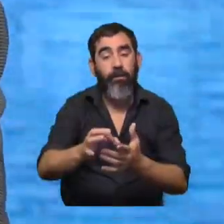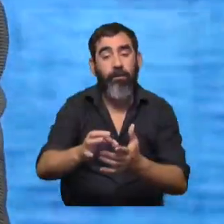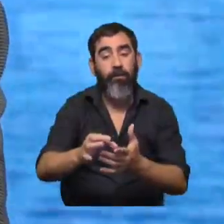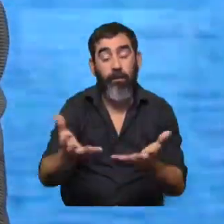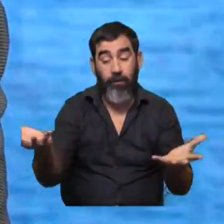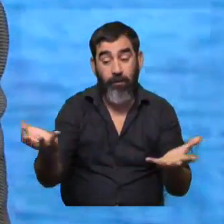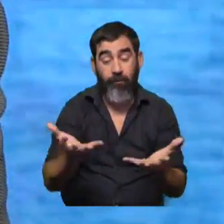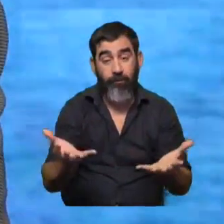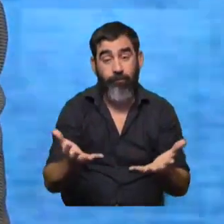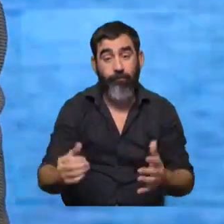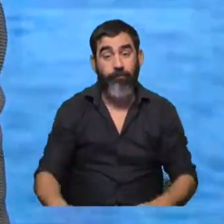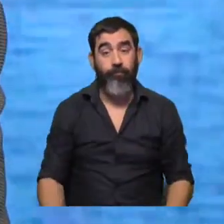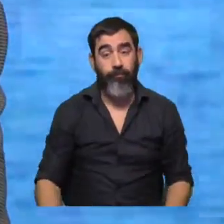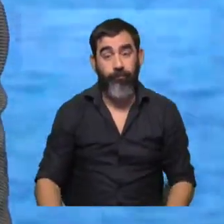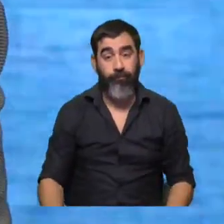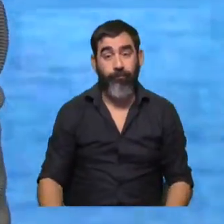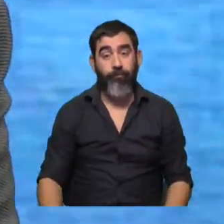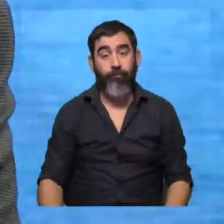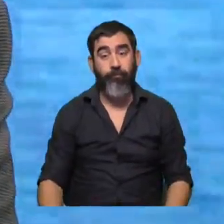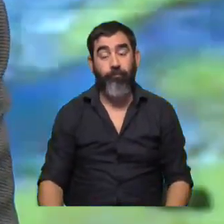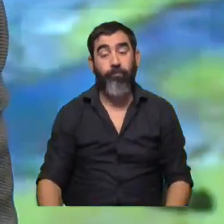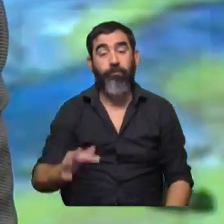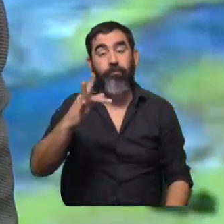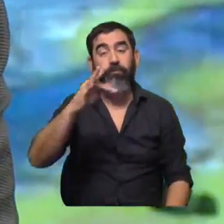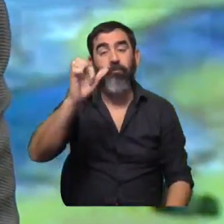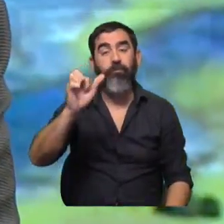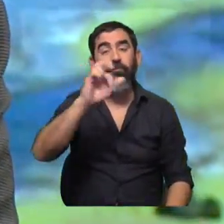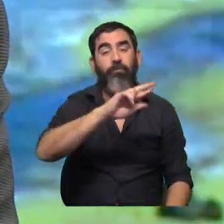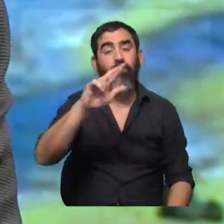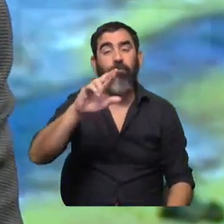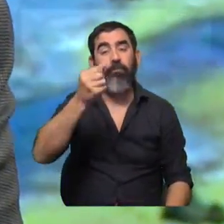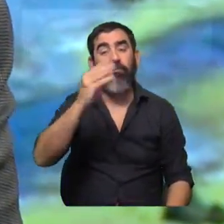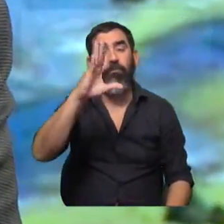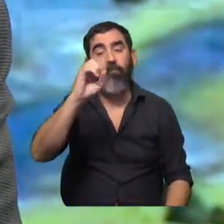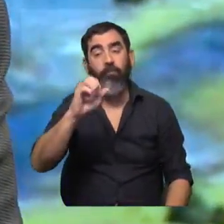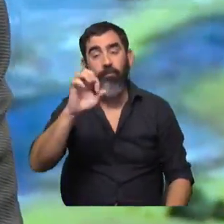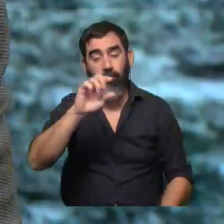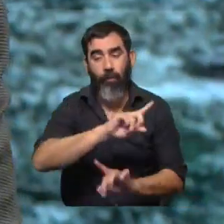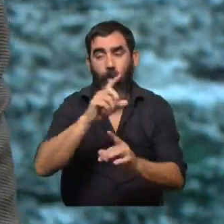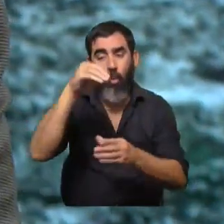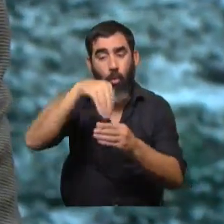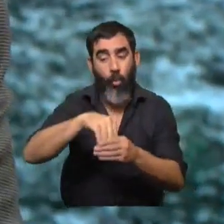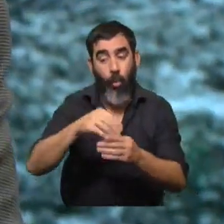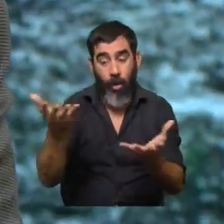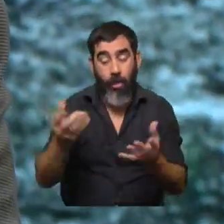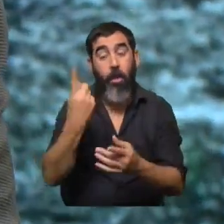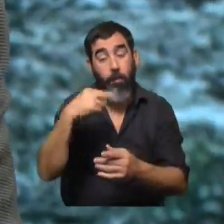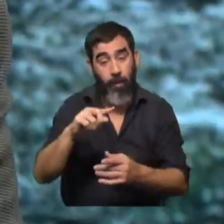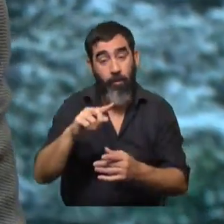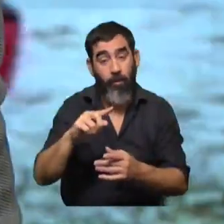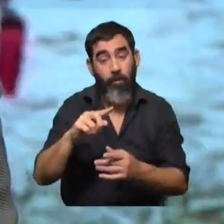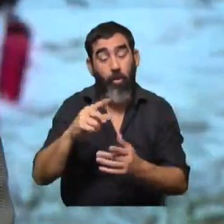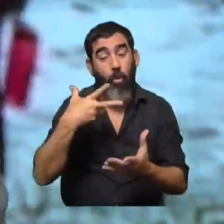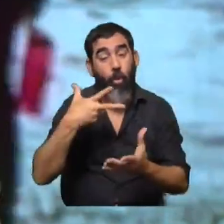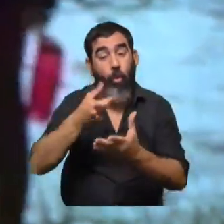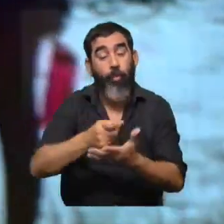hoy el estero de Farrapos, que no estaban incluidas, pero que a partir de una compra del Estado